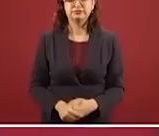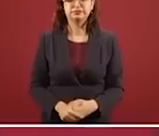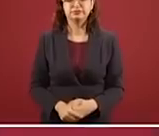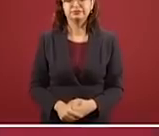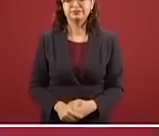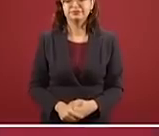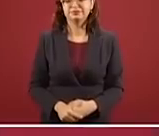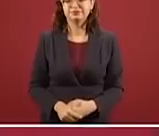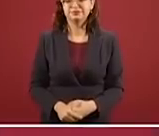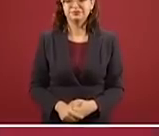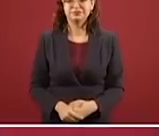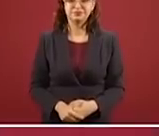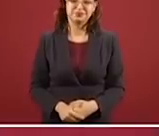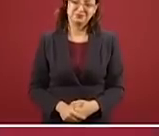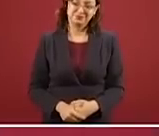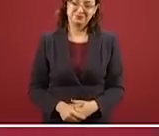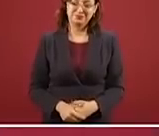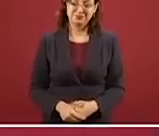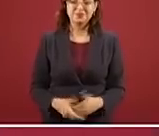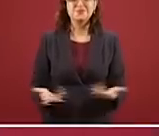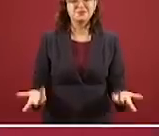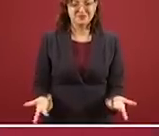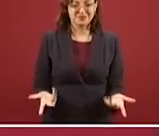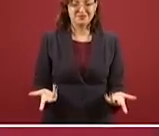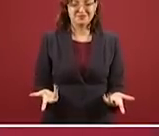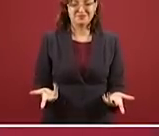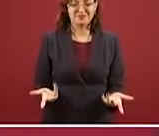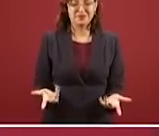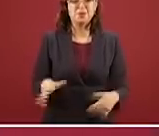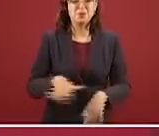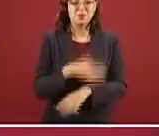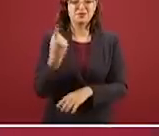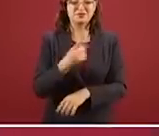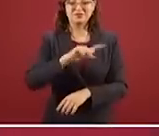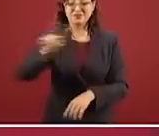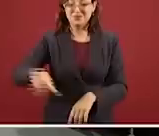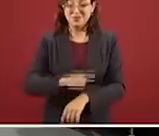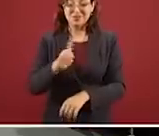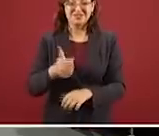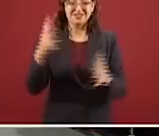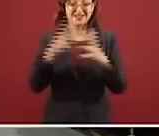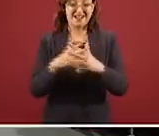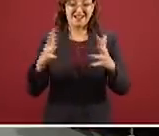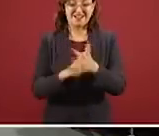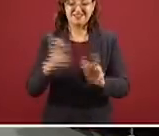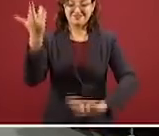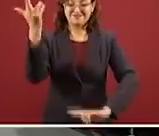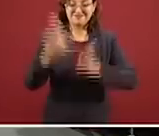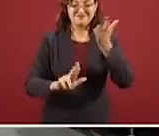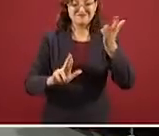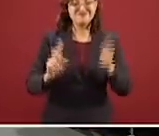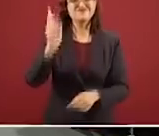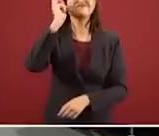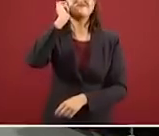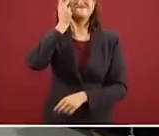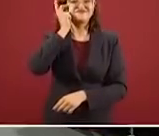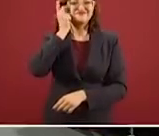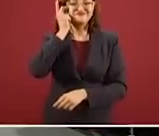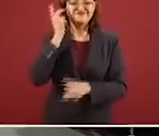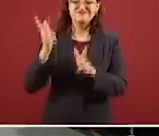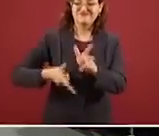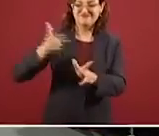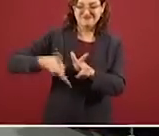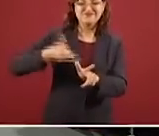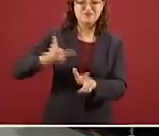Por eso la revolución se hizo a caballo y en ferrocarril, porque México estaba comunicado